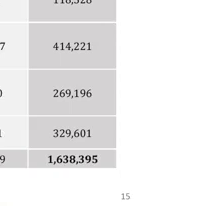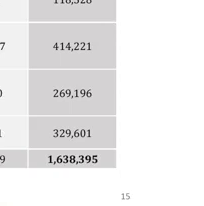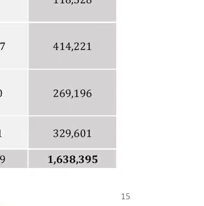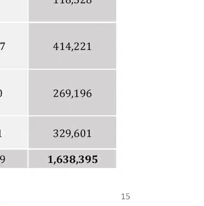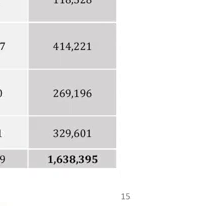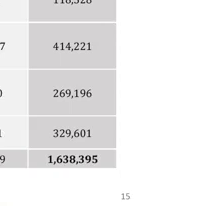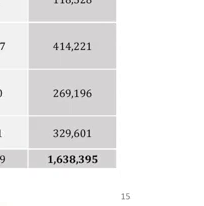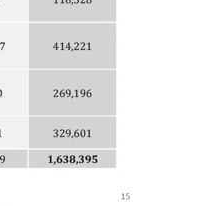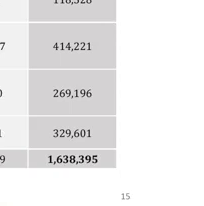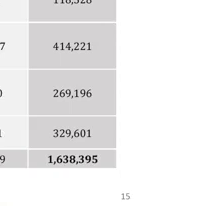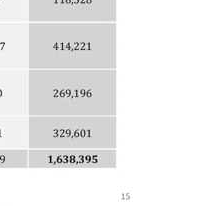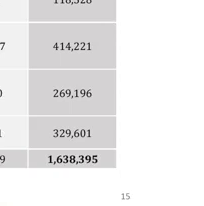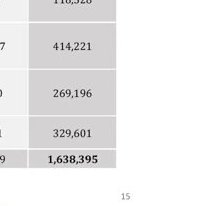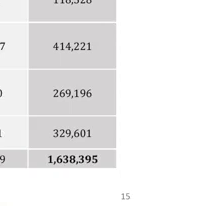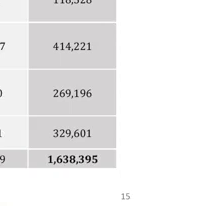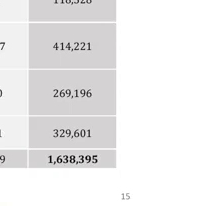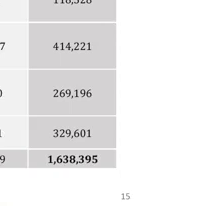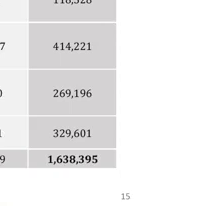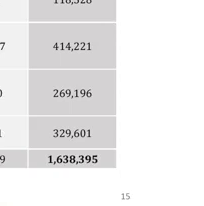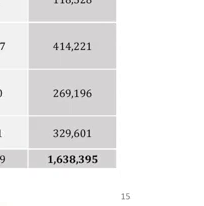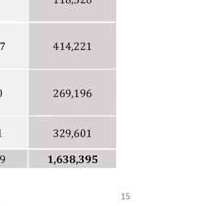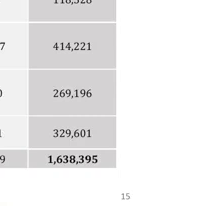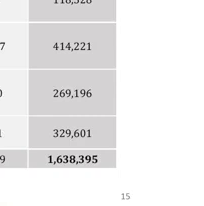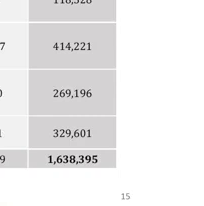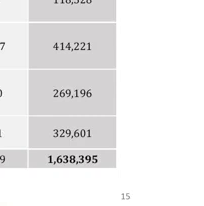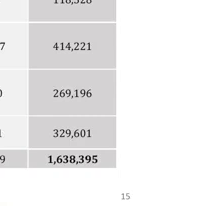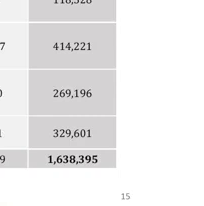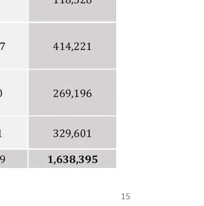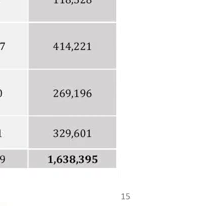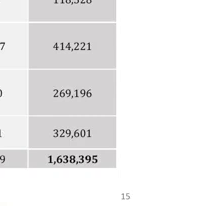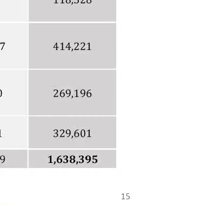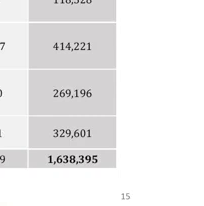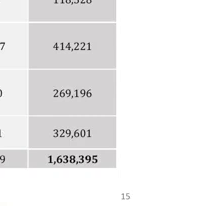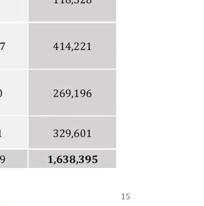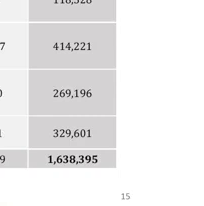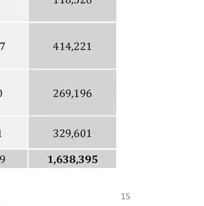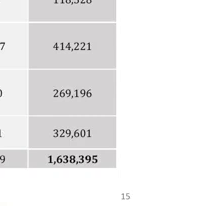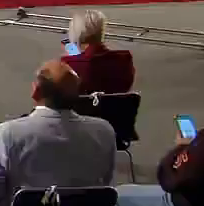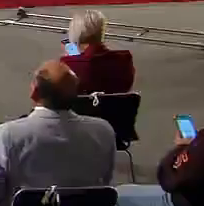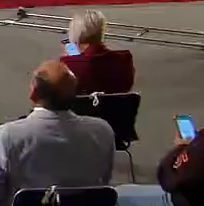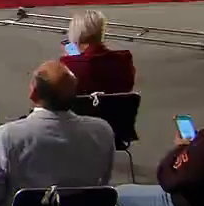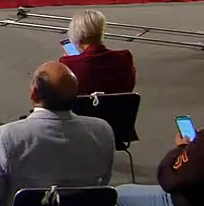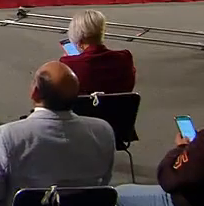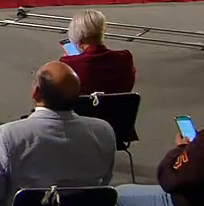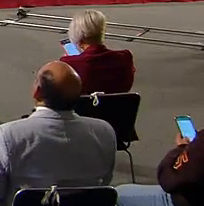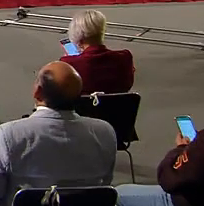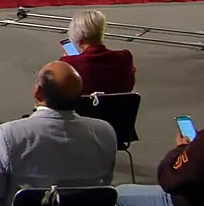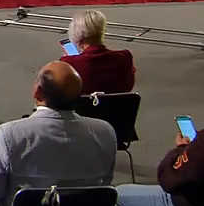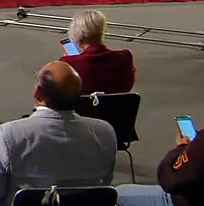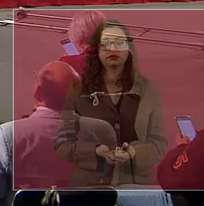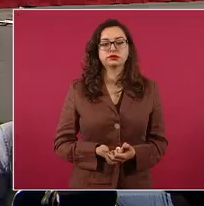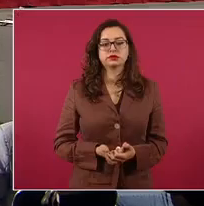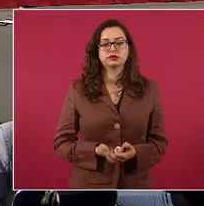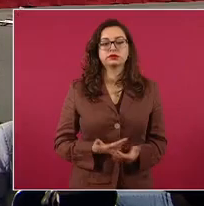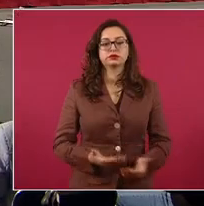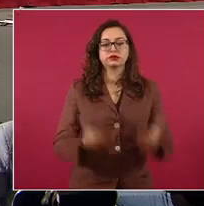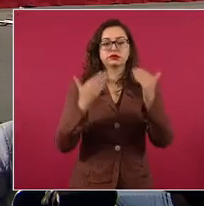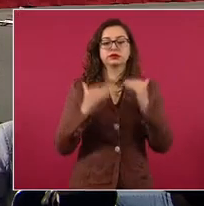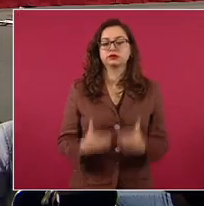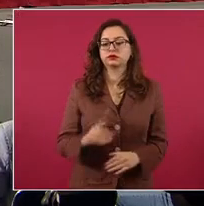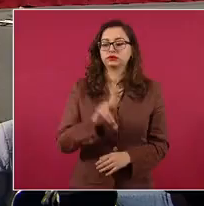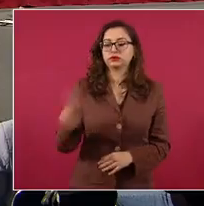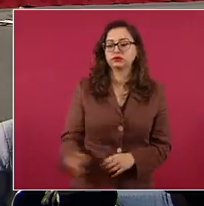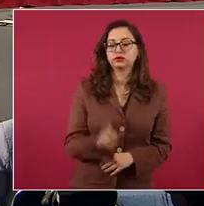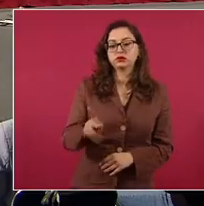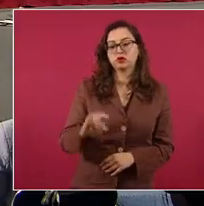al desarrollo de nuestro país. En materia de diálogo con los pueblos indígenas y construcción de la paz, que trabajamos junto con el